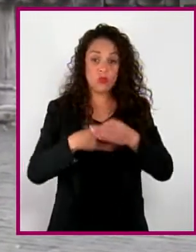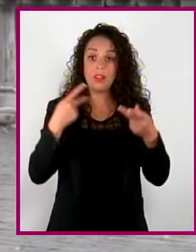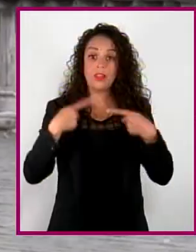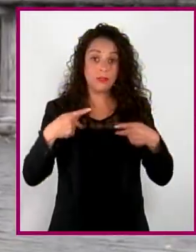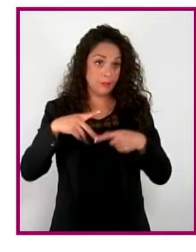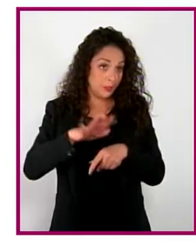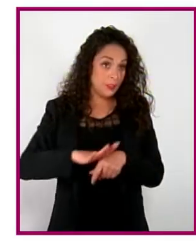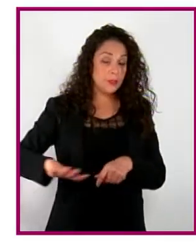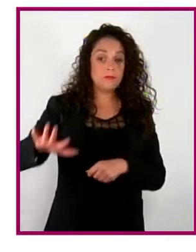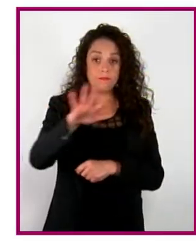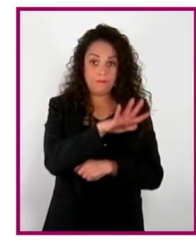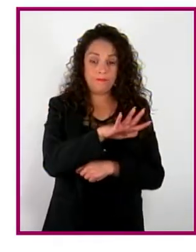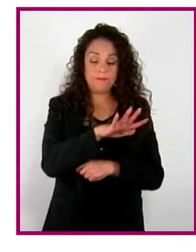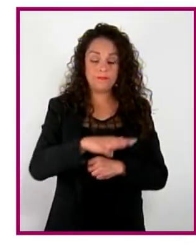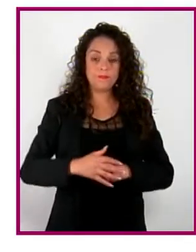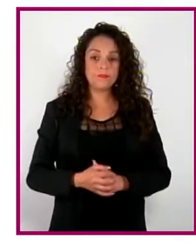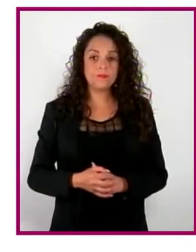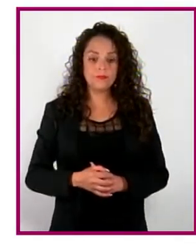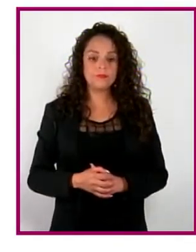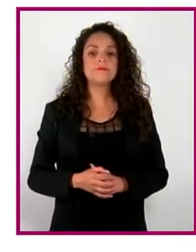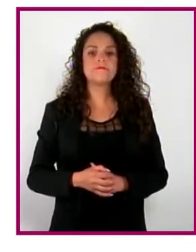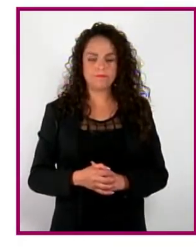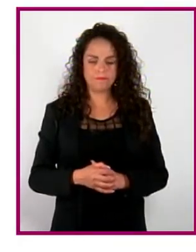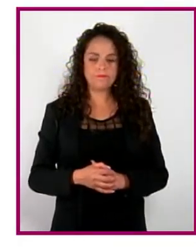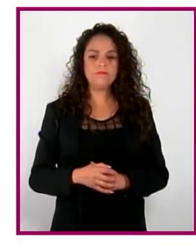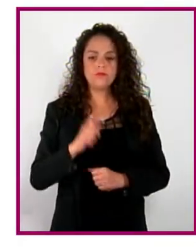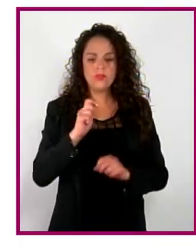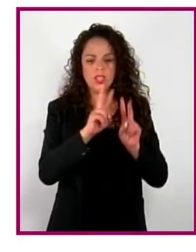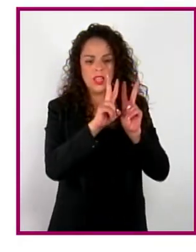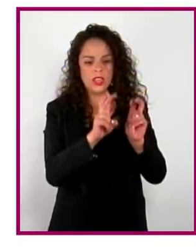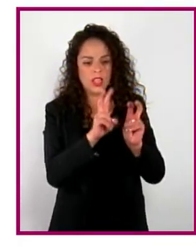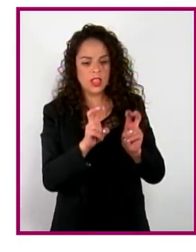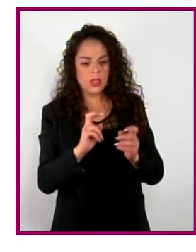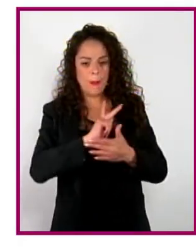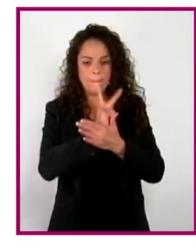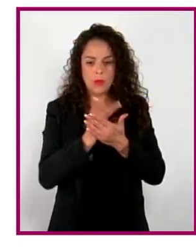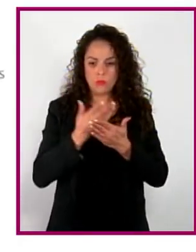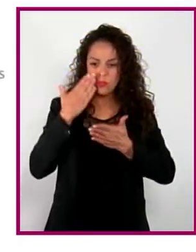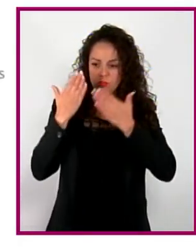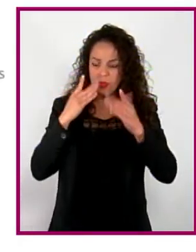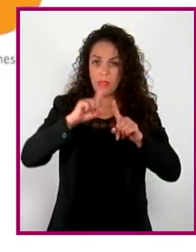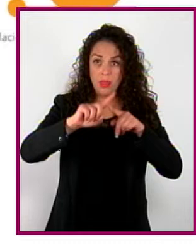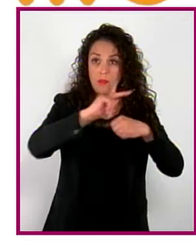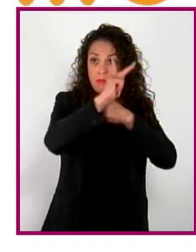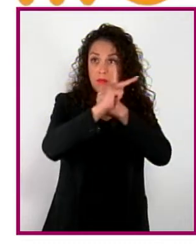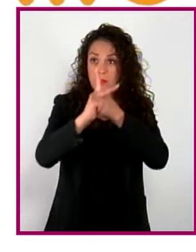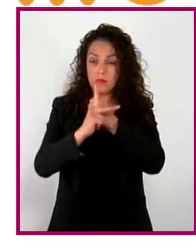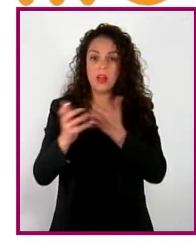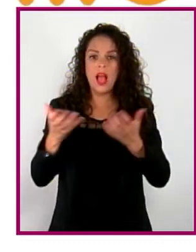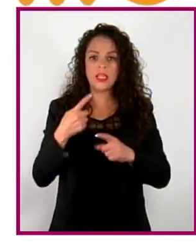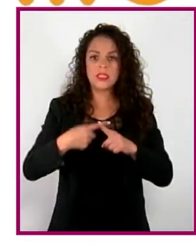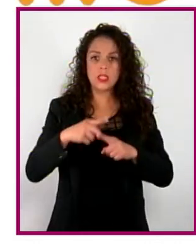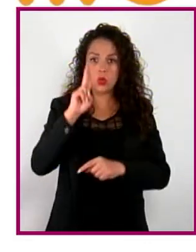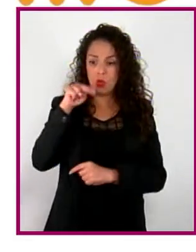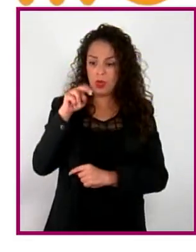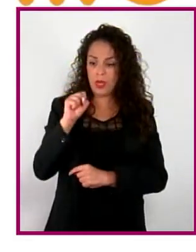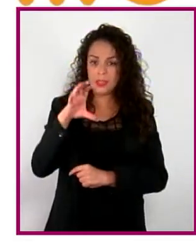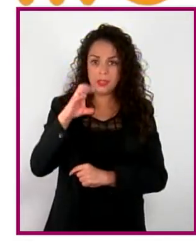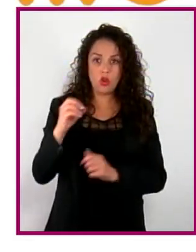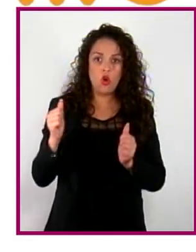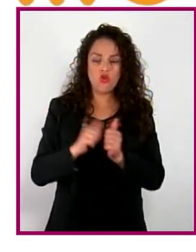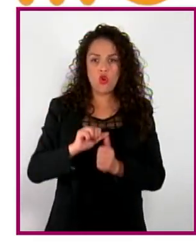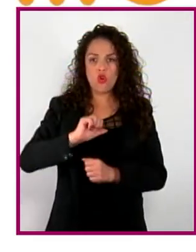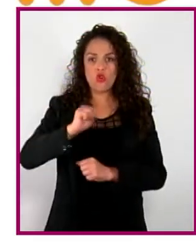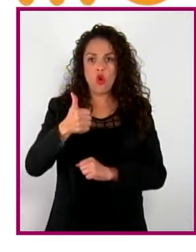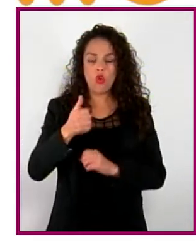sociedad. Gracias a la revisión curricular de programas de estudio en diversos países que llevó a cabo la UNESCO, en conjunto con otras